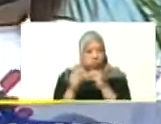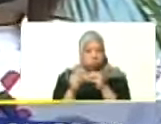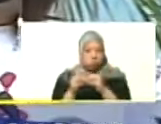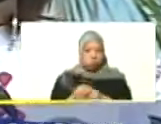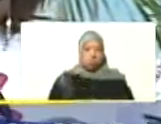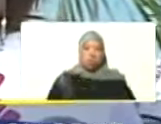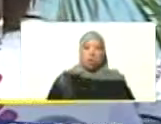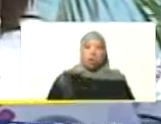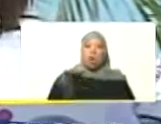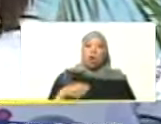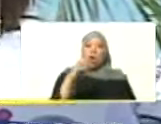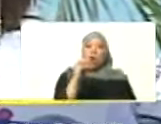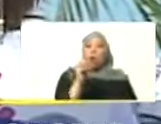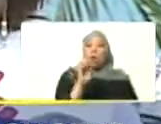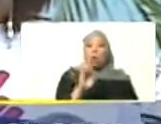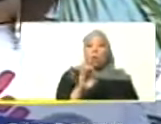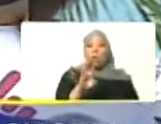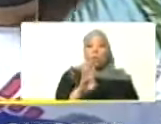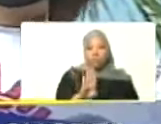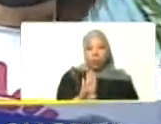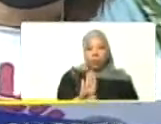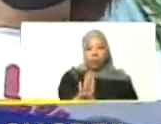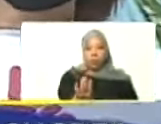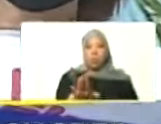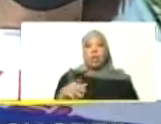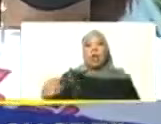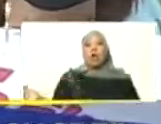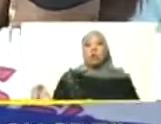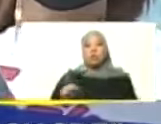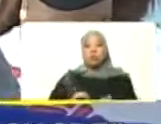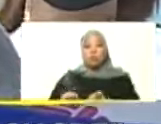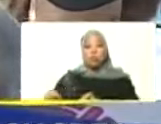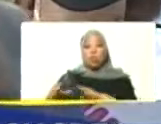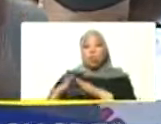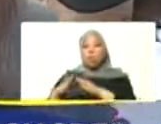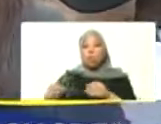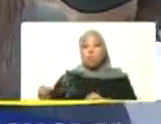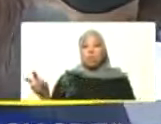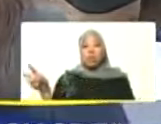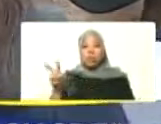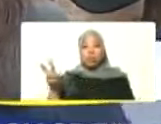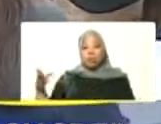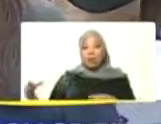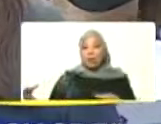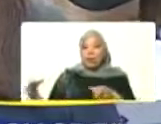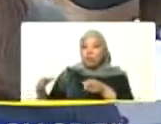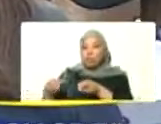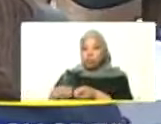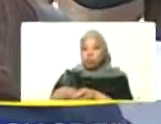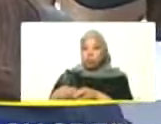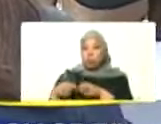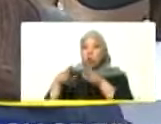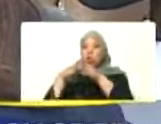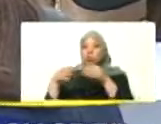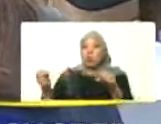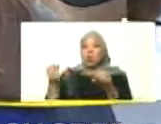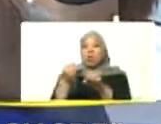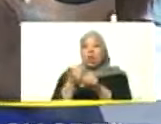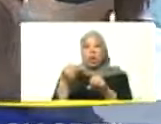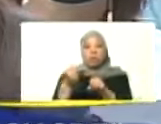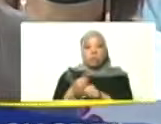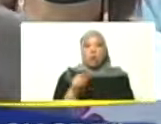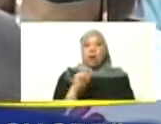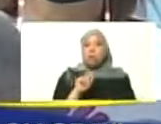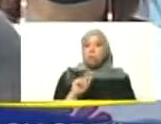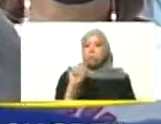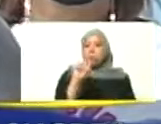la OVE, nuestra Somos Venezuela con las brigadas y todo el mundo trabajando, este punto y